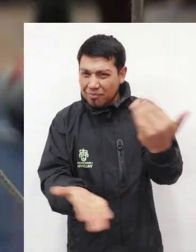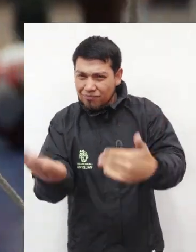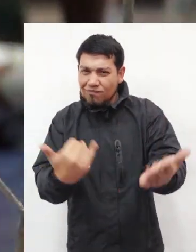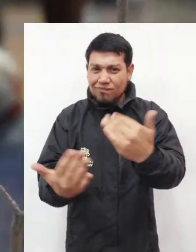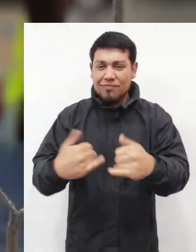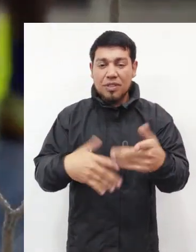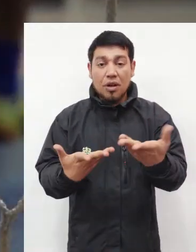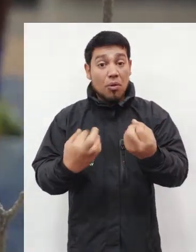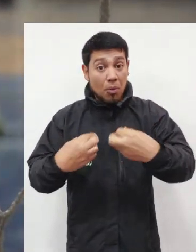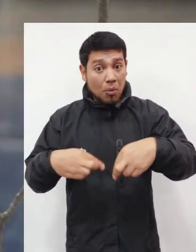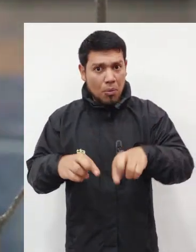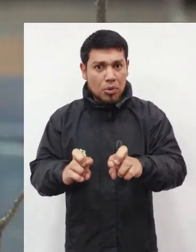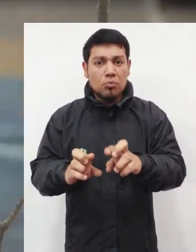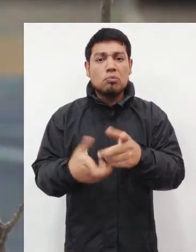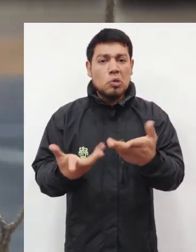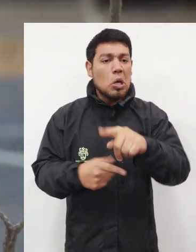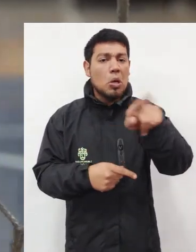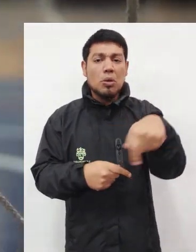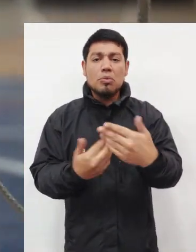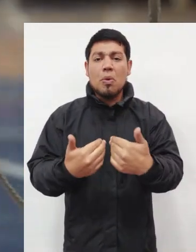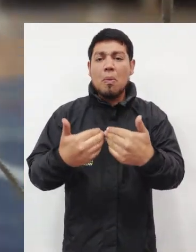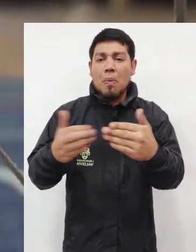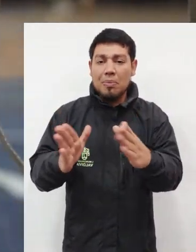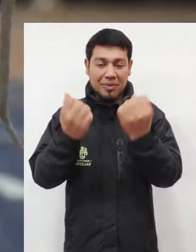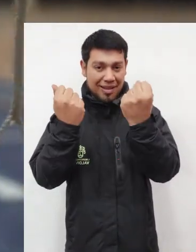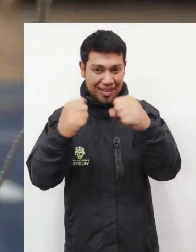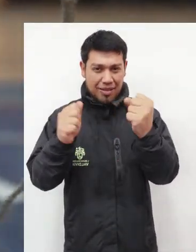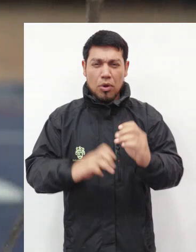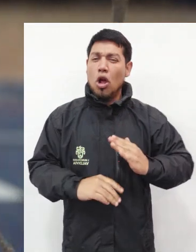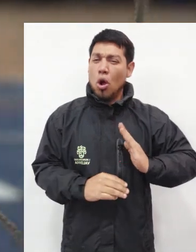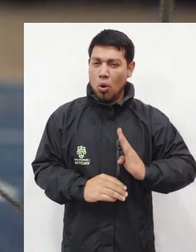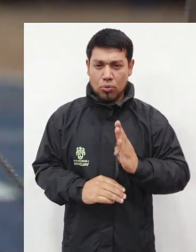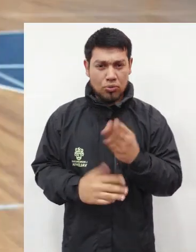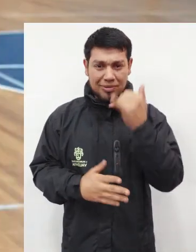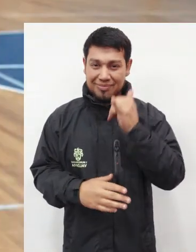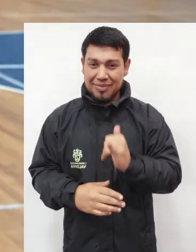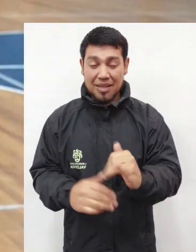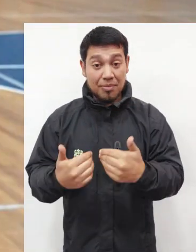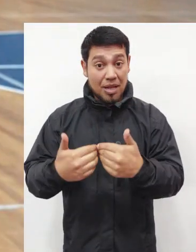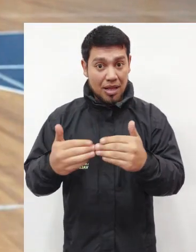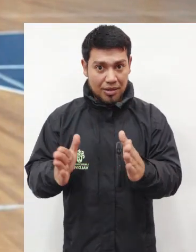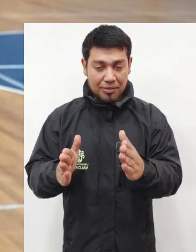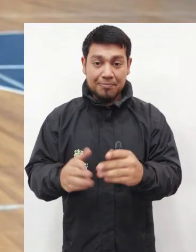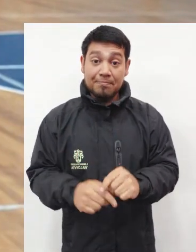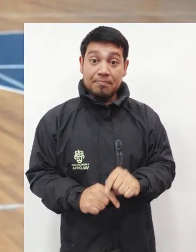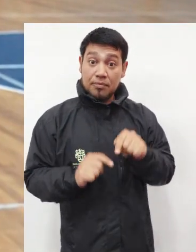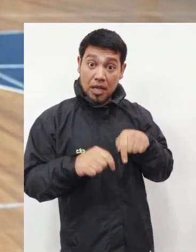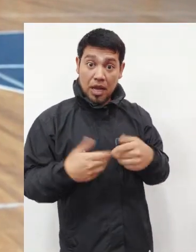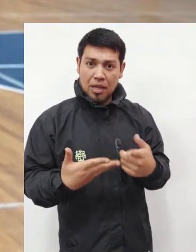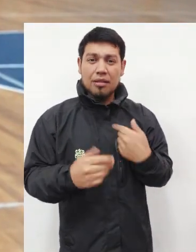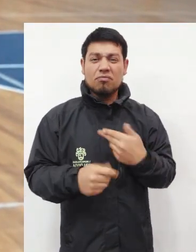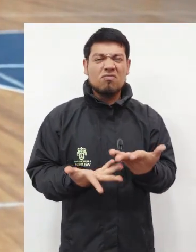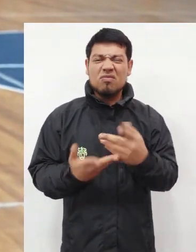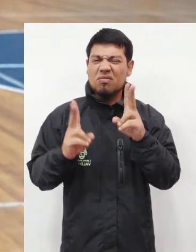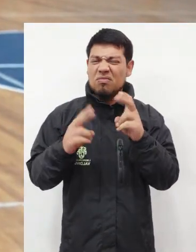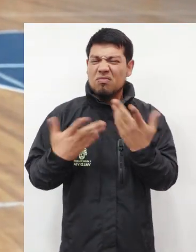posibilidad que personas en situación de discapacidad puedan practicar deporte de manera regular y sistemática. Este taller en el que estamos hoy día es un